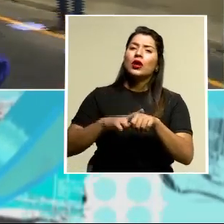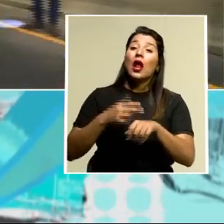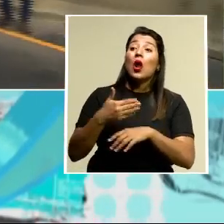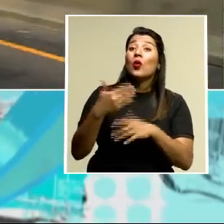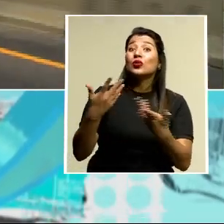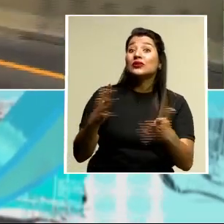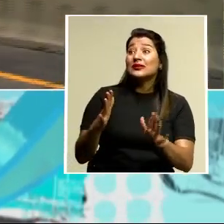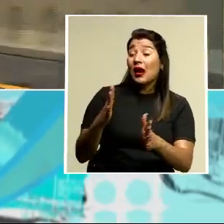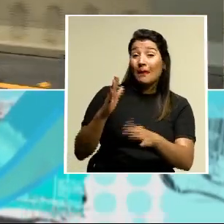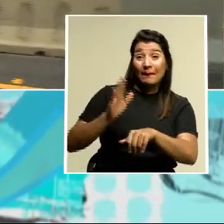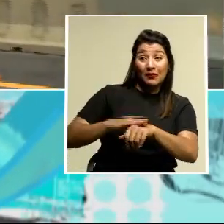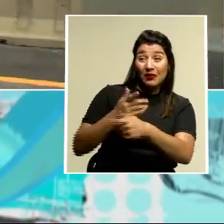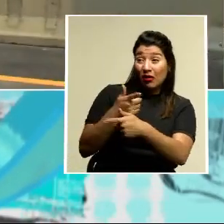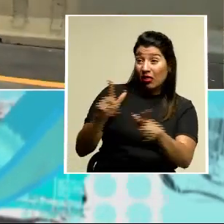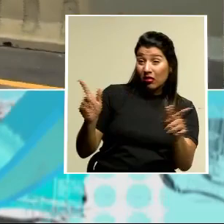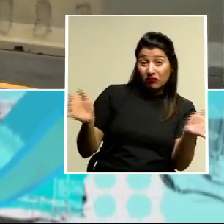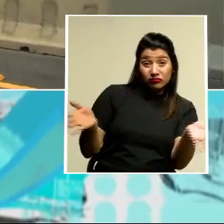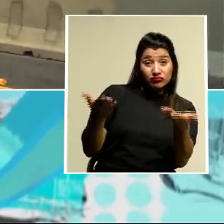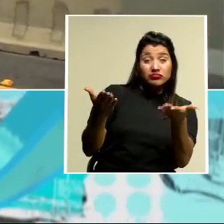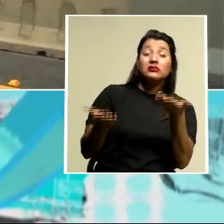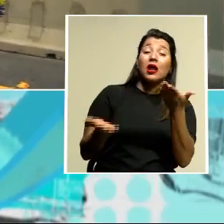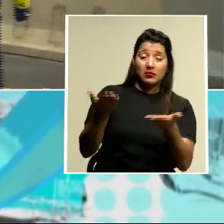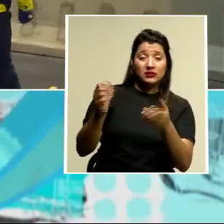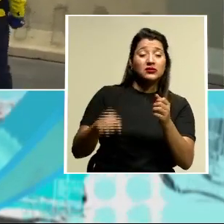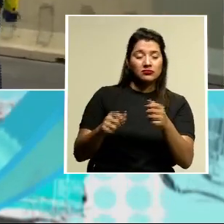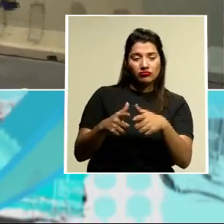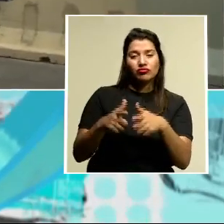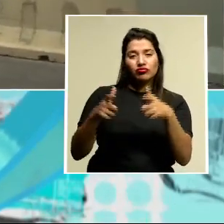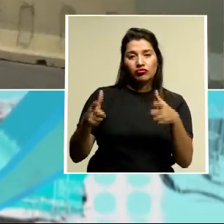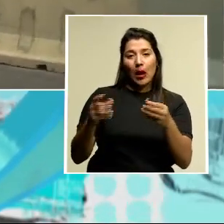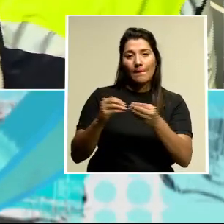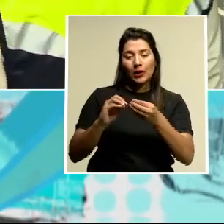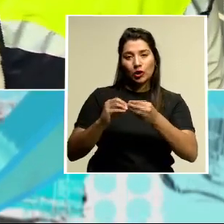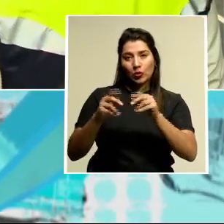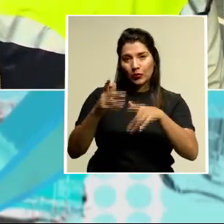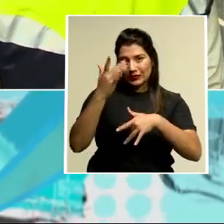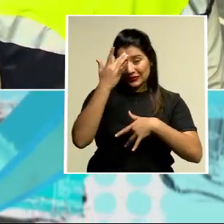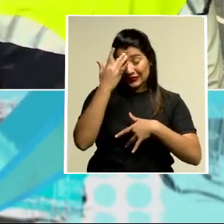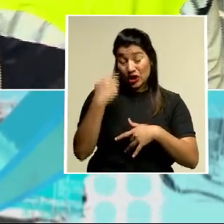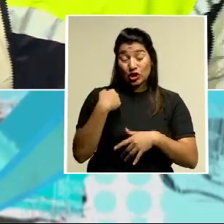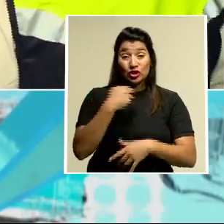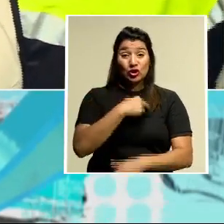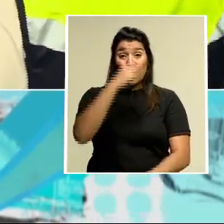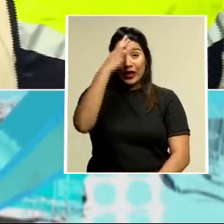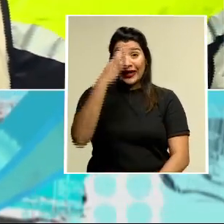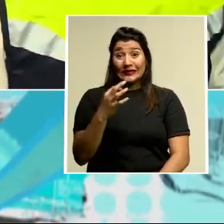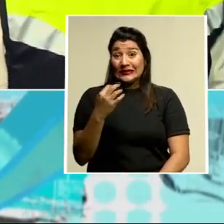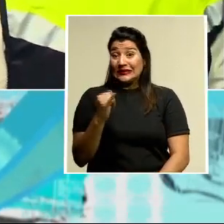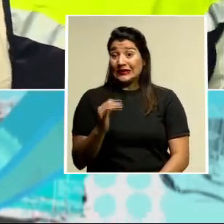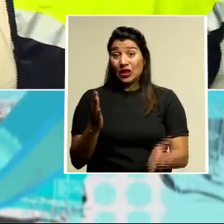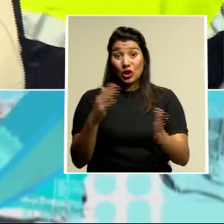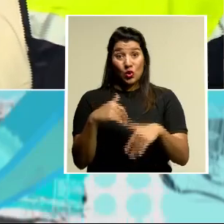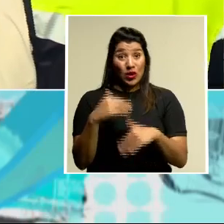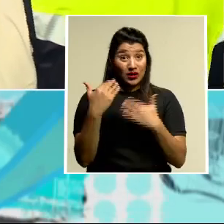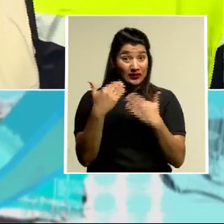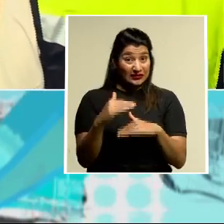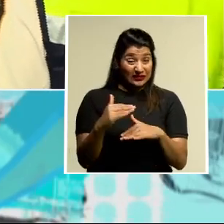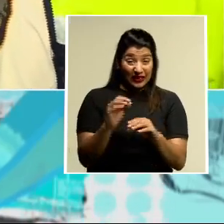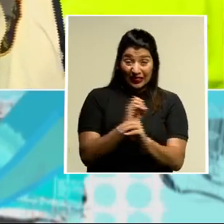es necesario también acotar que este 2021 hemos enfrentado también la pandemia con un proceso